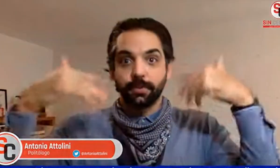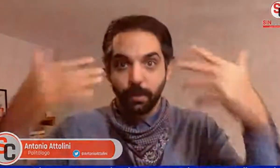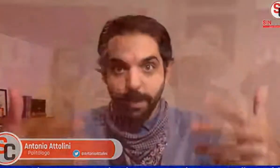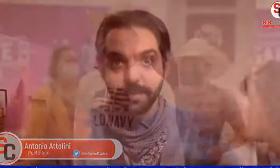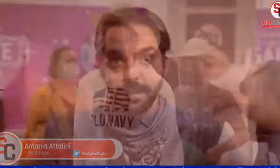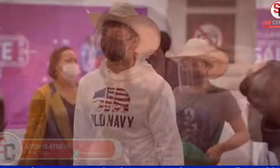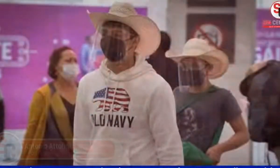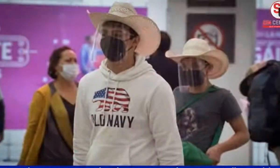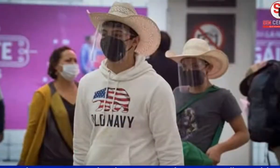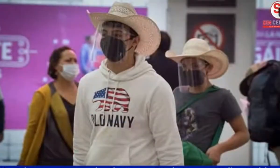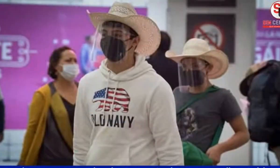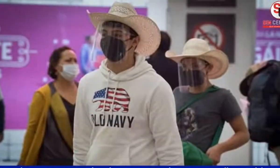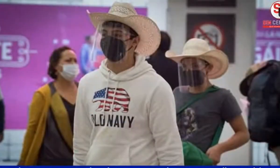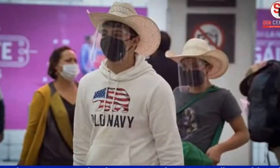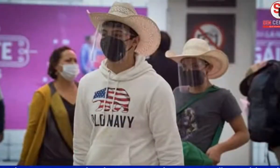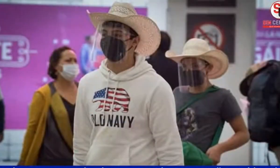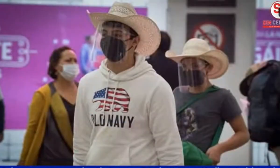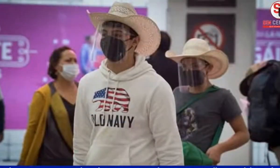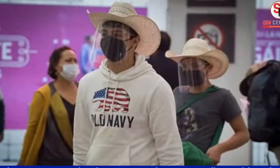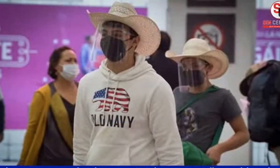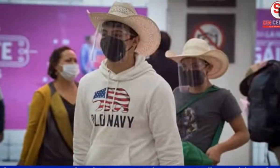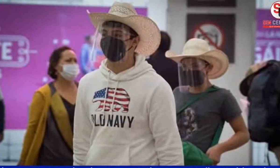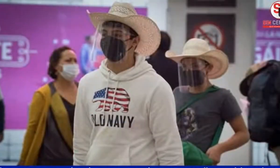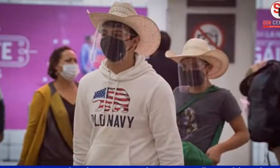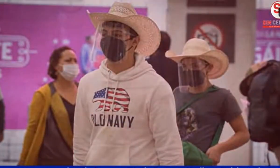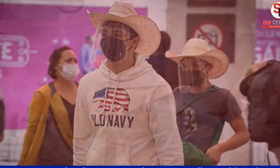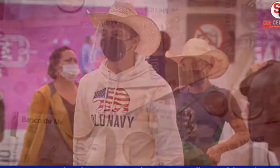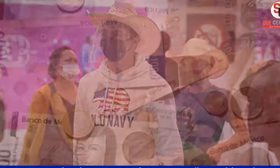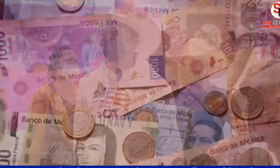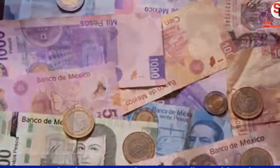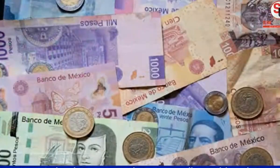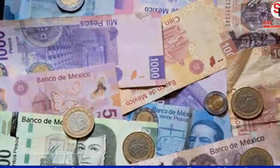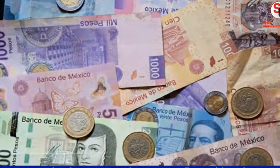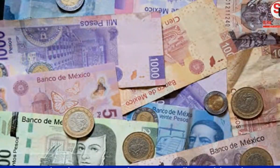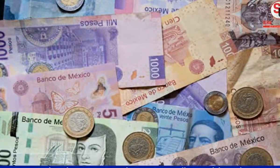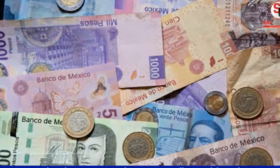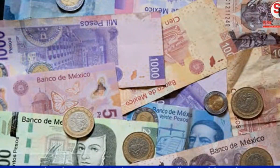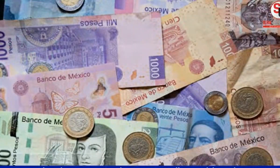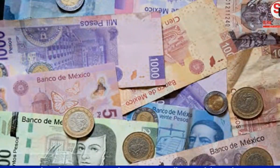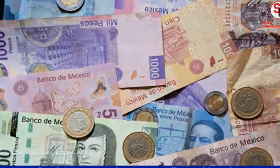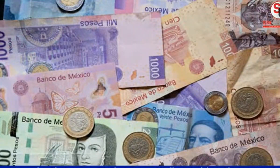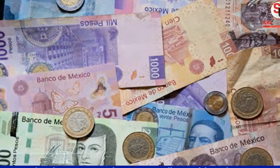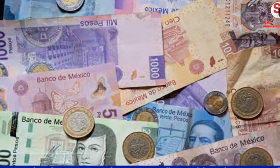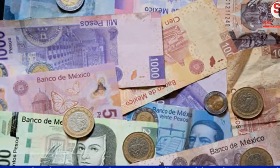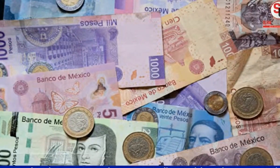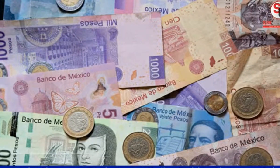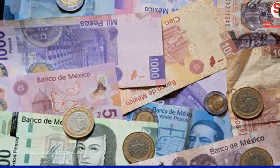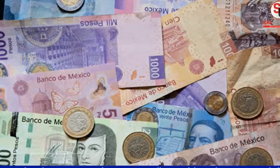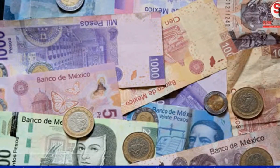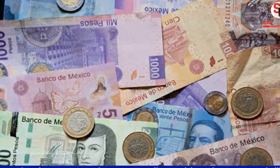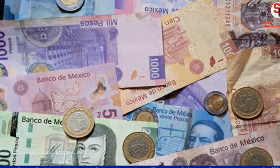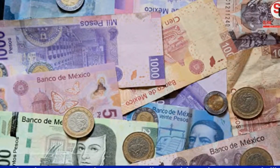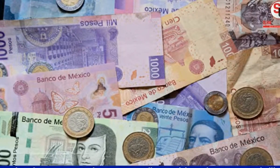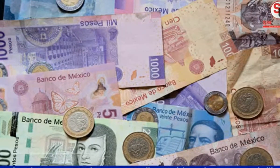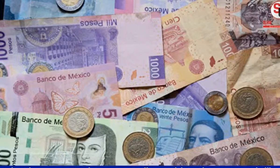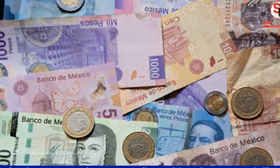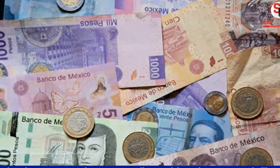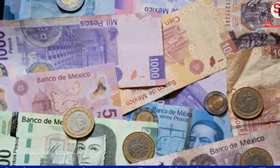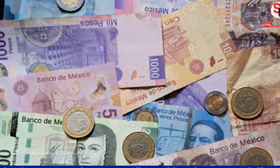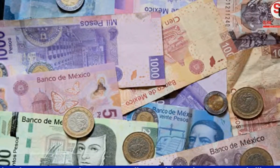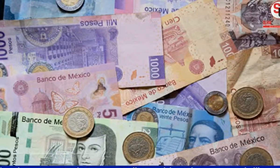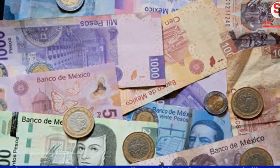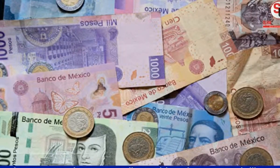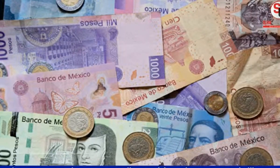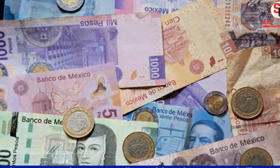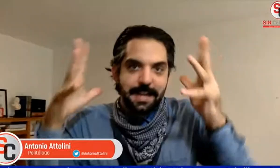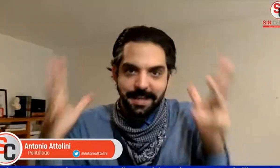su consecuencia en la crisis económica más grande de los últimos 100 años. Hoy la situación de México está mucho mejor. No